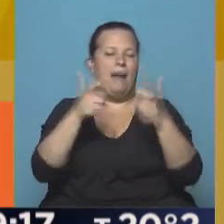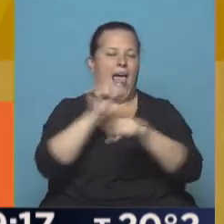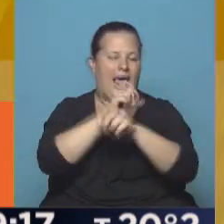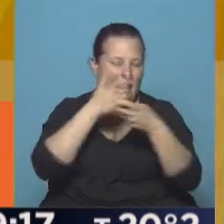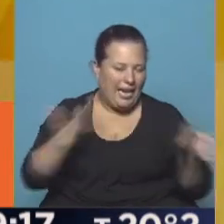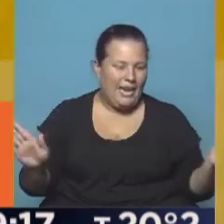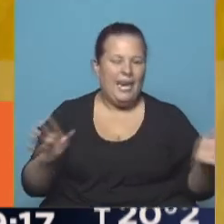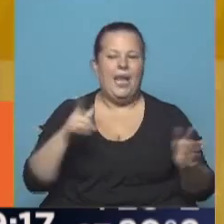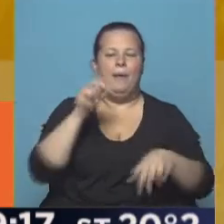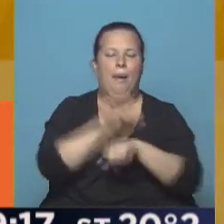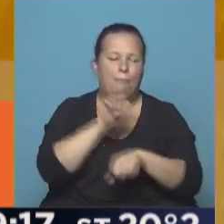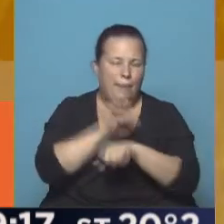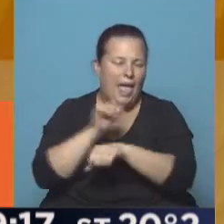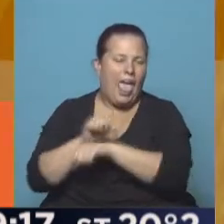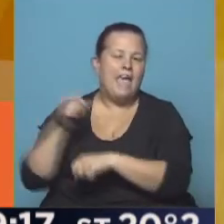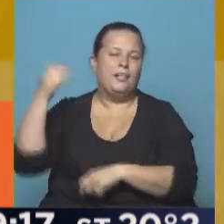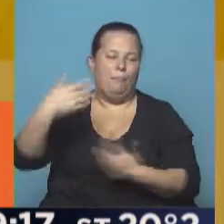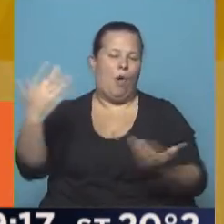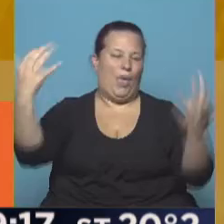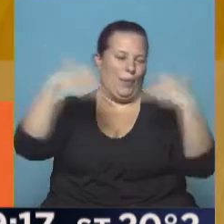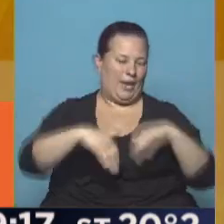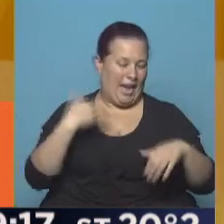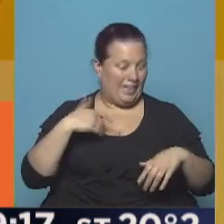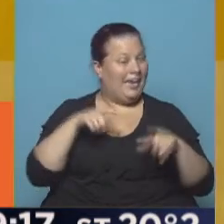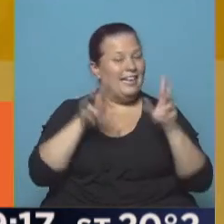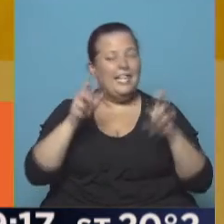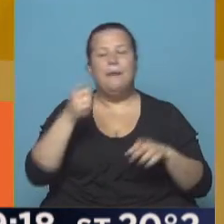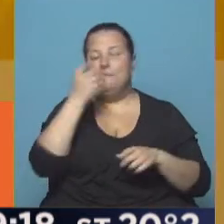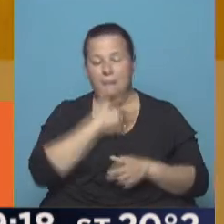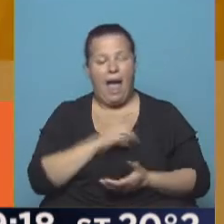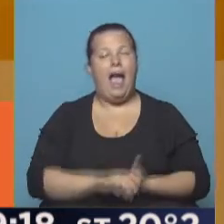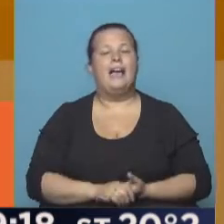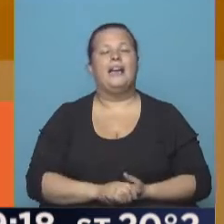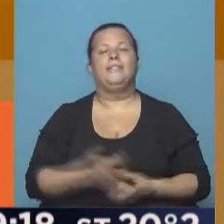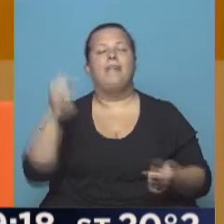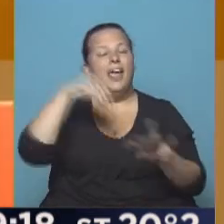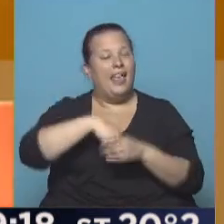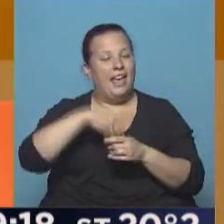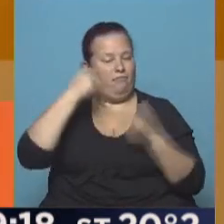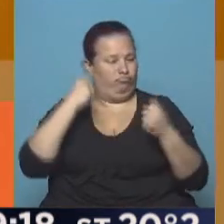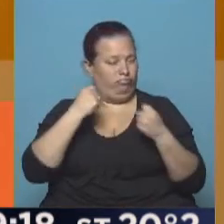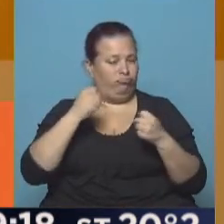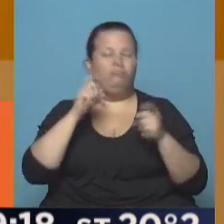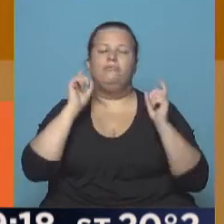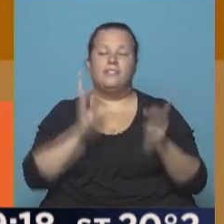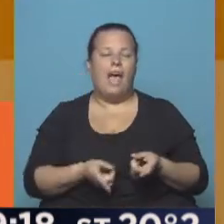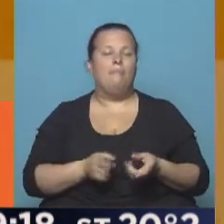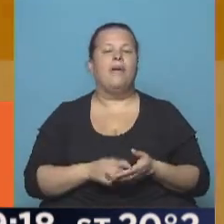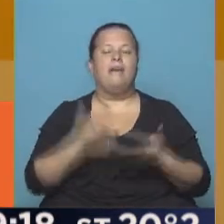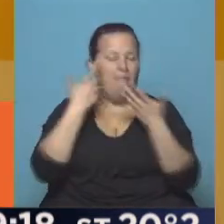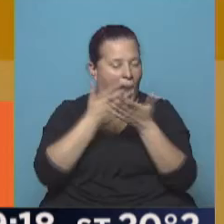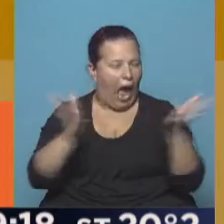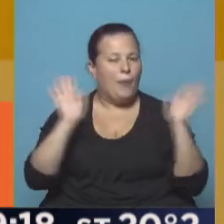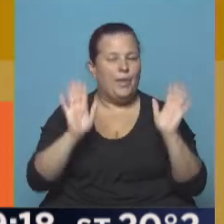de presos que puedan venir a la argentina en ese sentido el presidente macri dentro de su firmeza ha dejado puertas